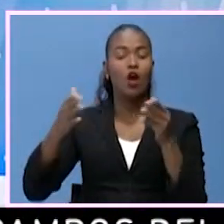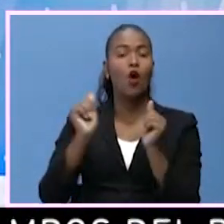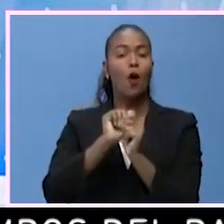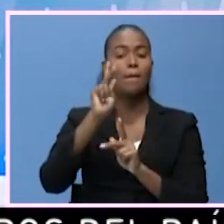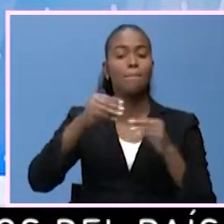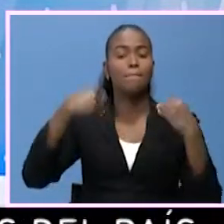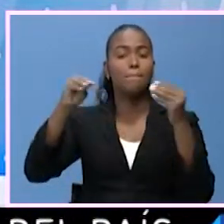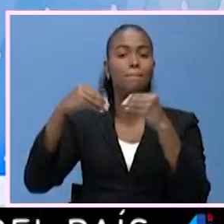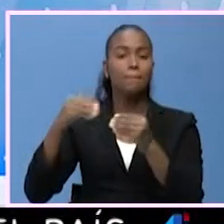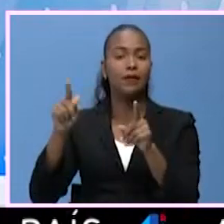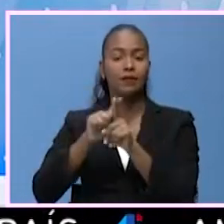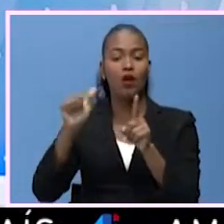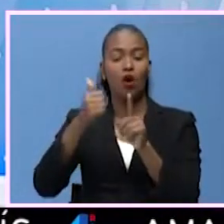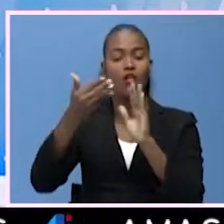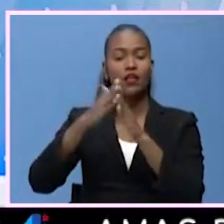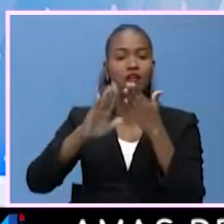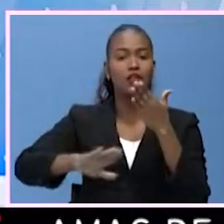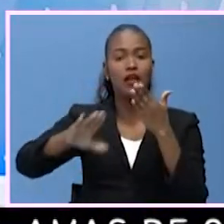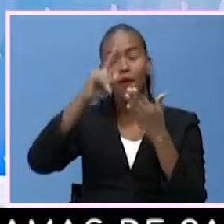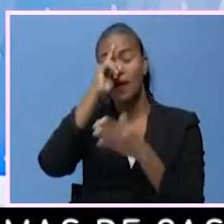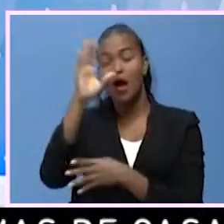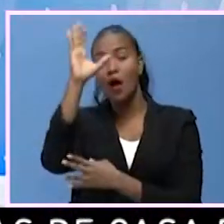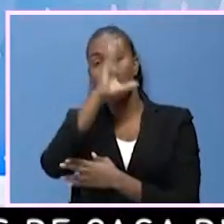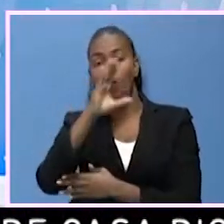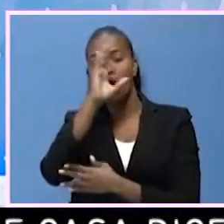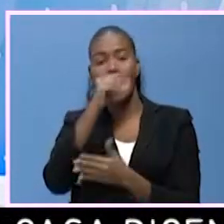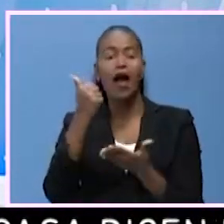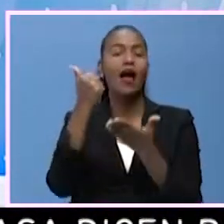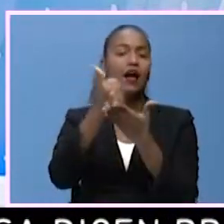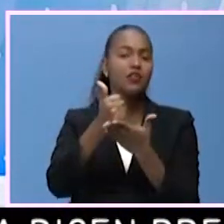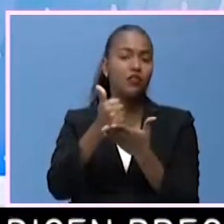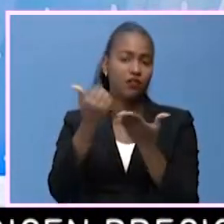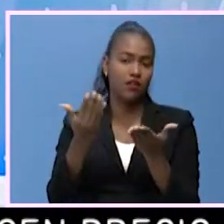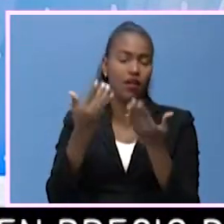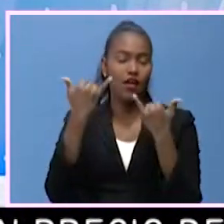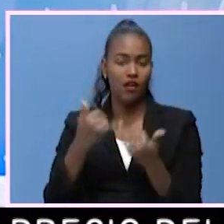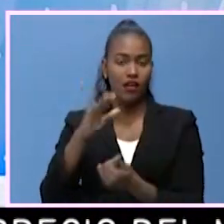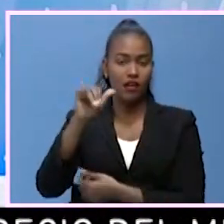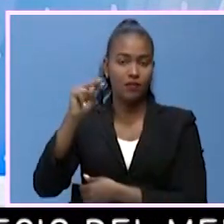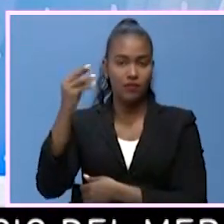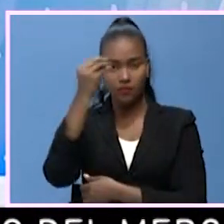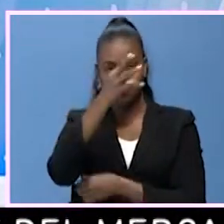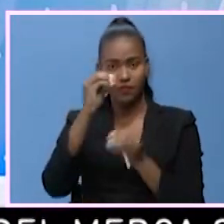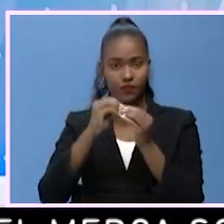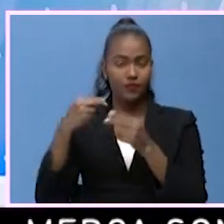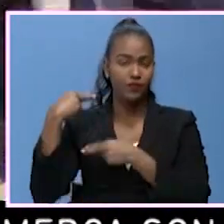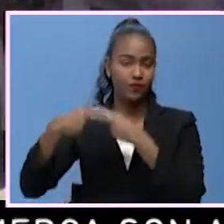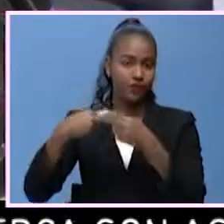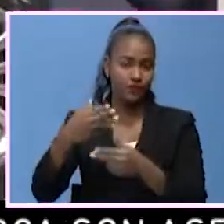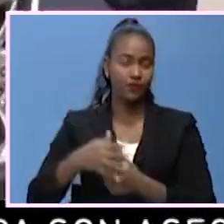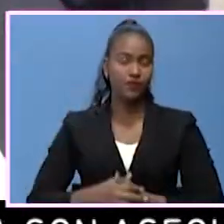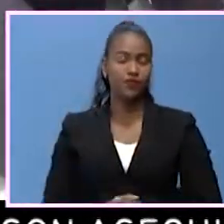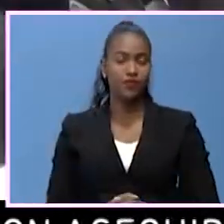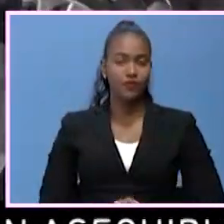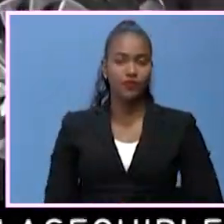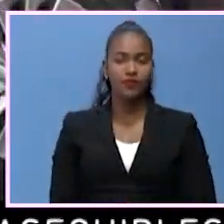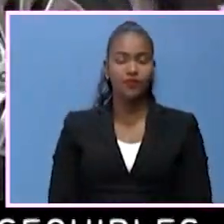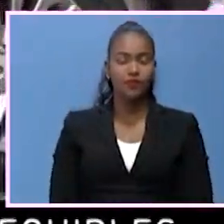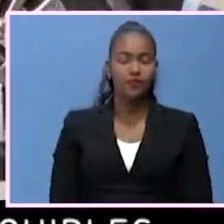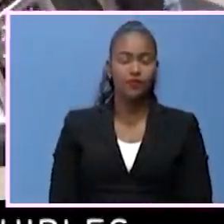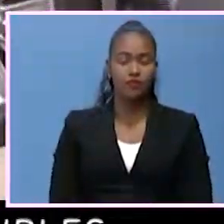productores agrícolas y otros sectores para buscar alternativas. Carmen Aybar nos cuenta la historia.